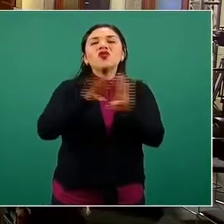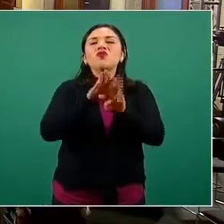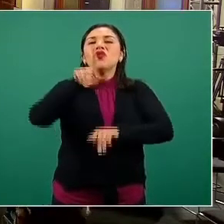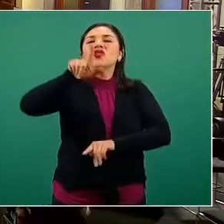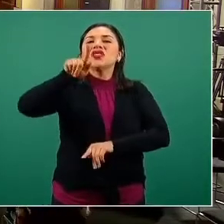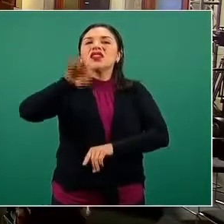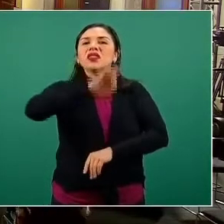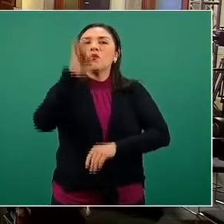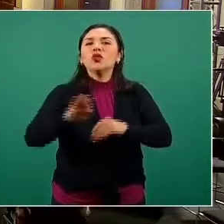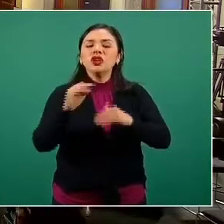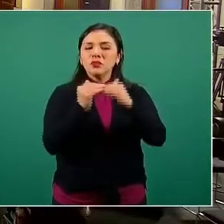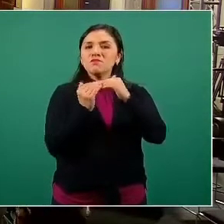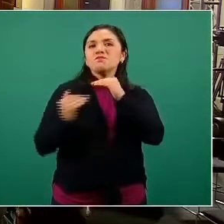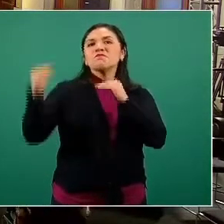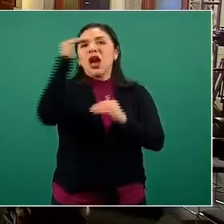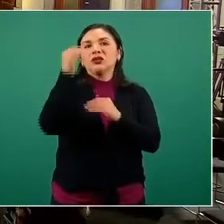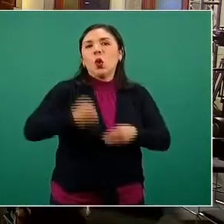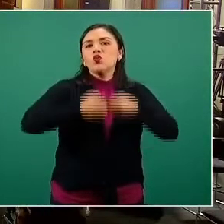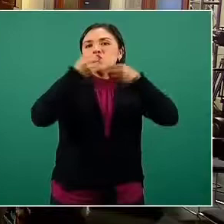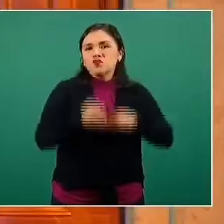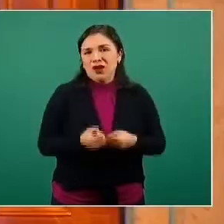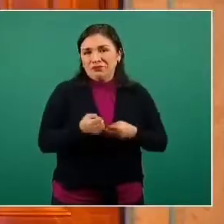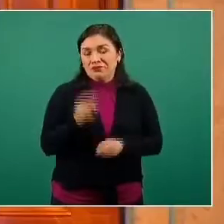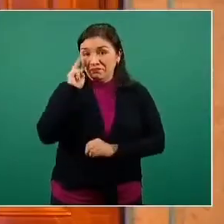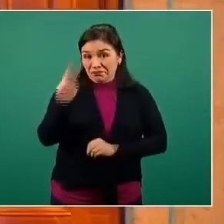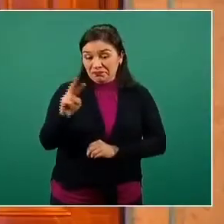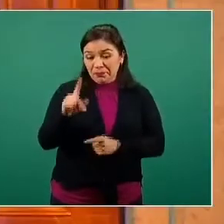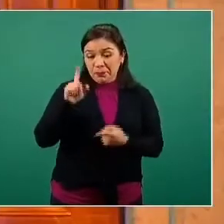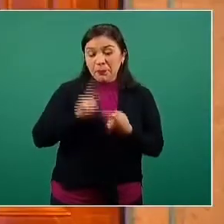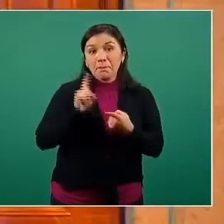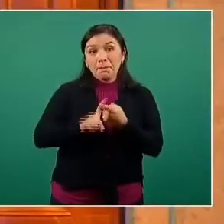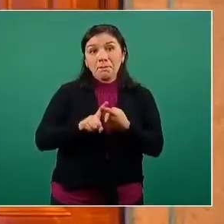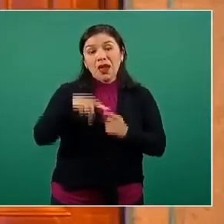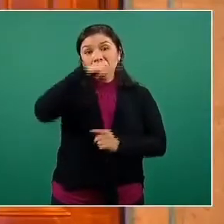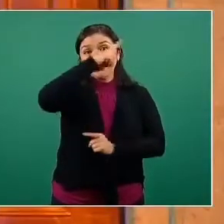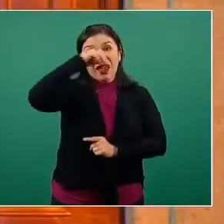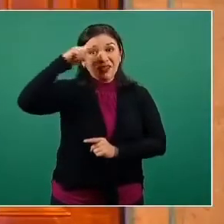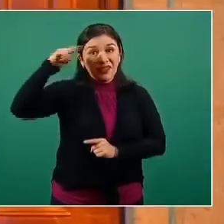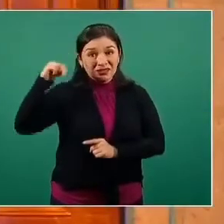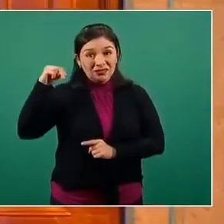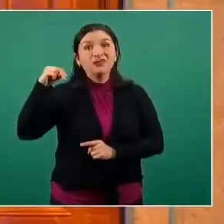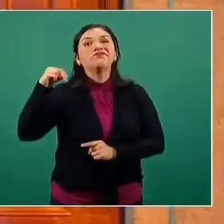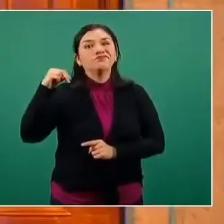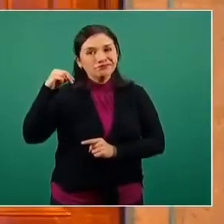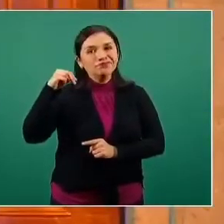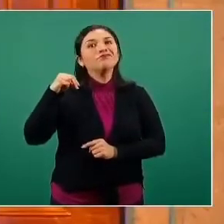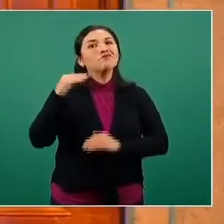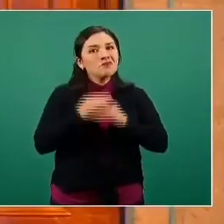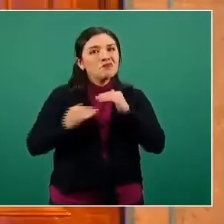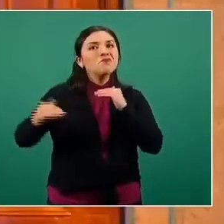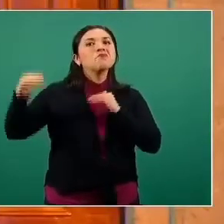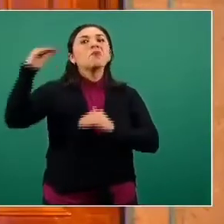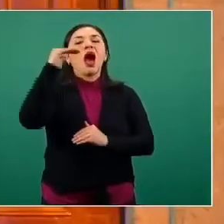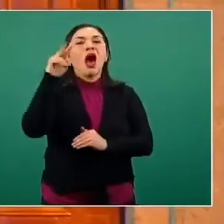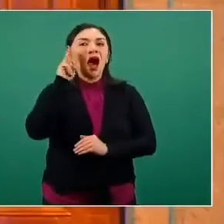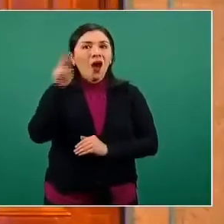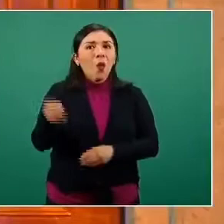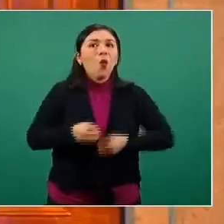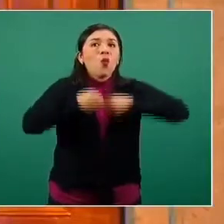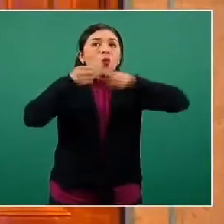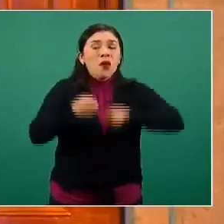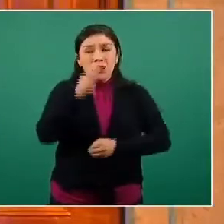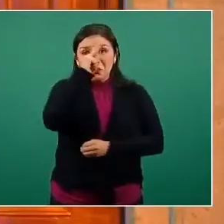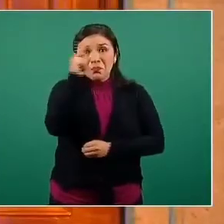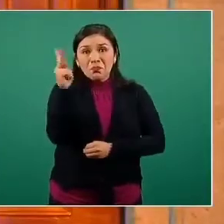70% de ocupación. De hecho, tenemos al estado de Nayarit que tuvo un incremento en su ocupación